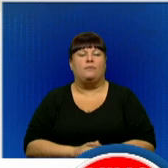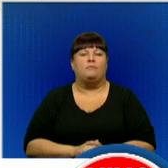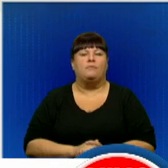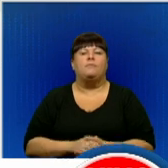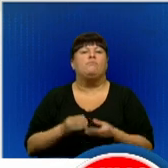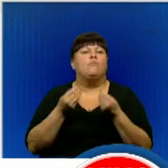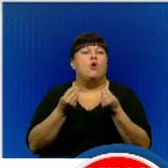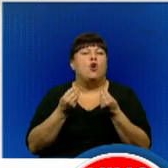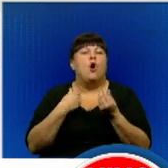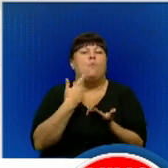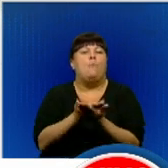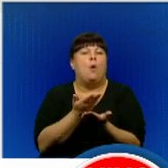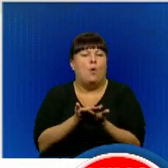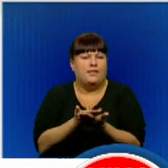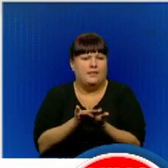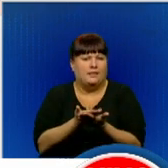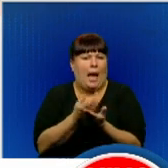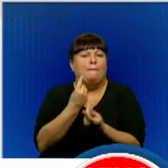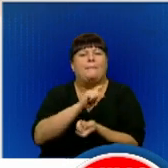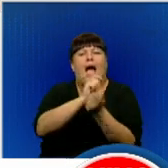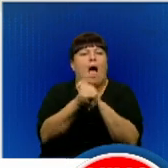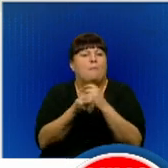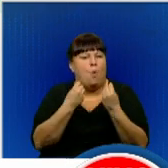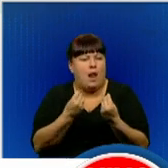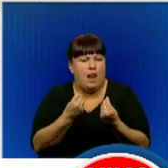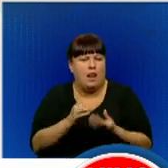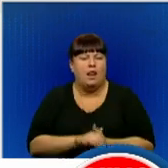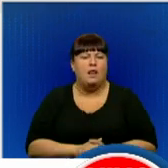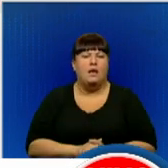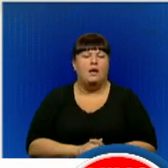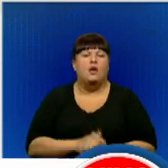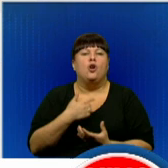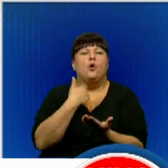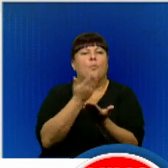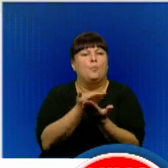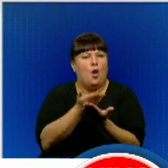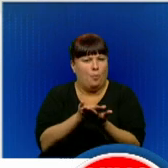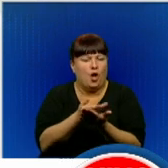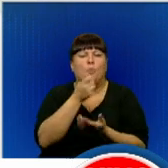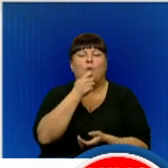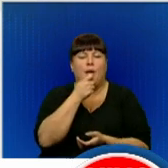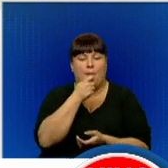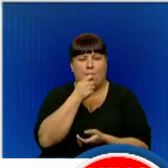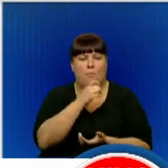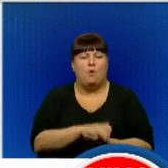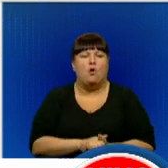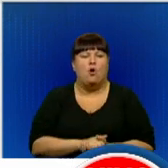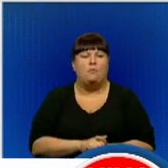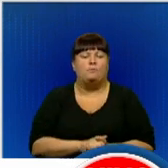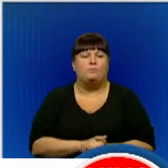que vamos a proponer como modificación y vamos a proponer que en vez